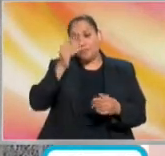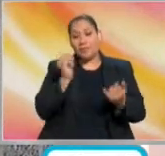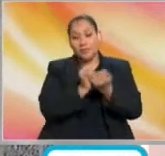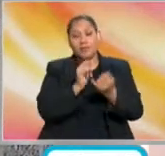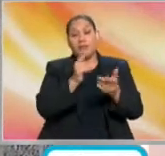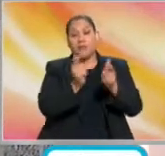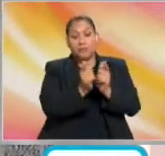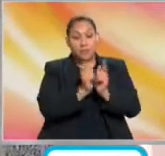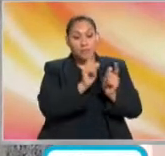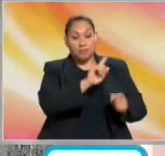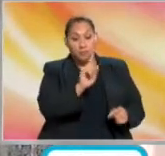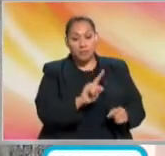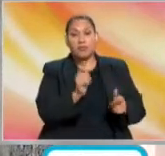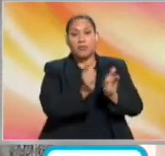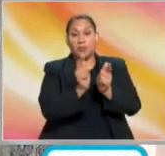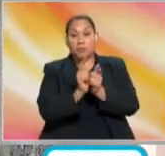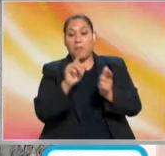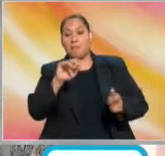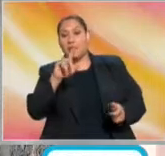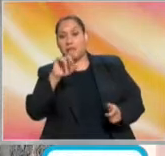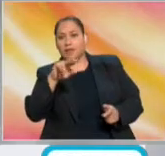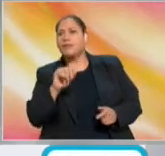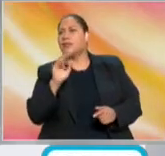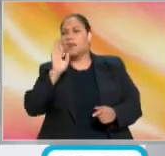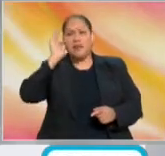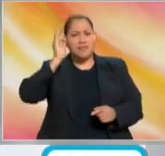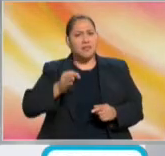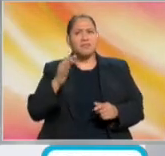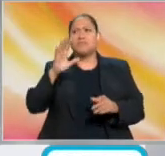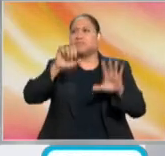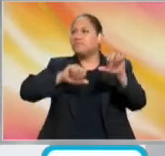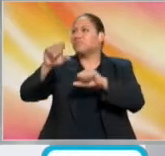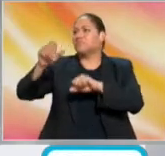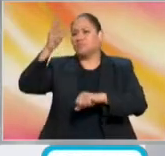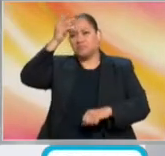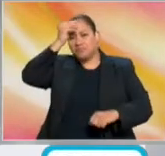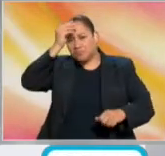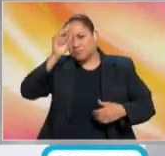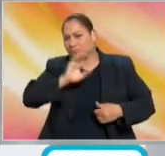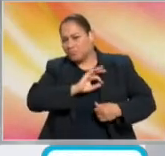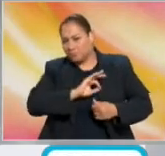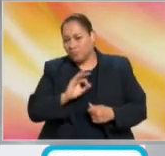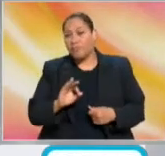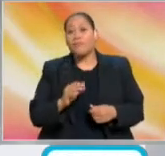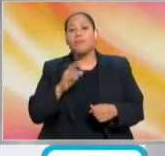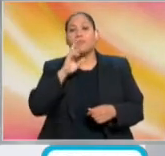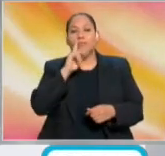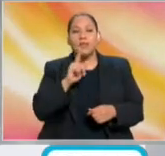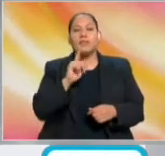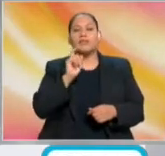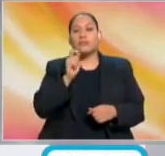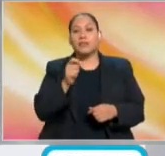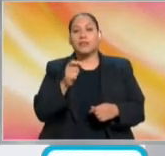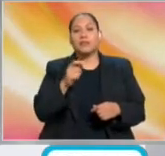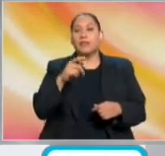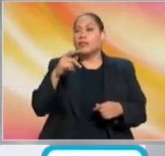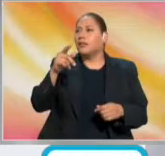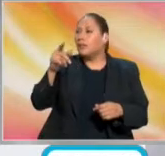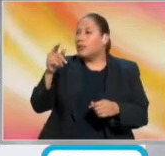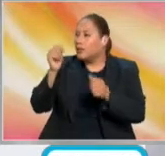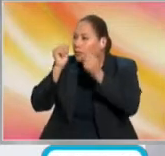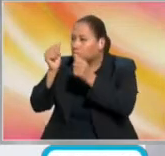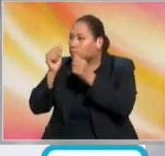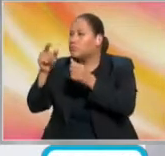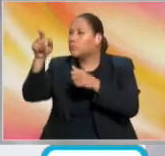los millennials tendrán que estar abiertos a recibir experiencia. Entonces, yo creo que lo mejor es poder escuchar, vivir de cada generación